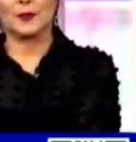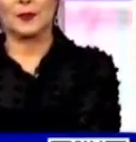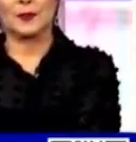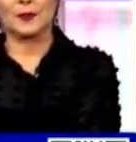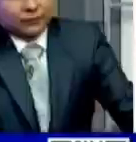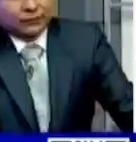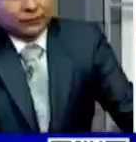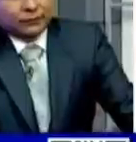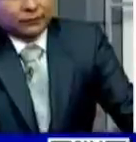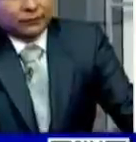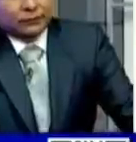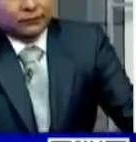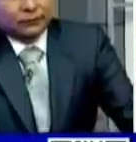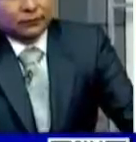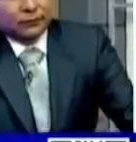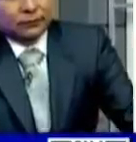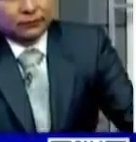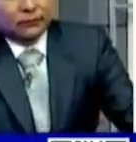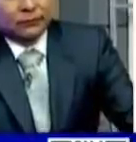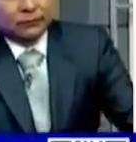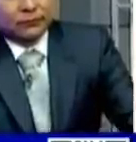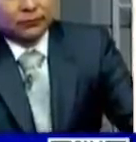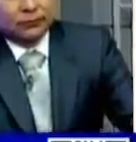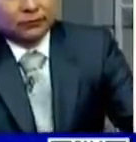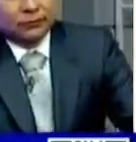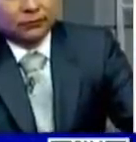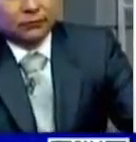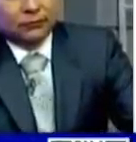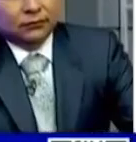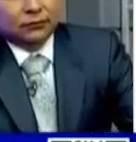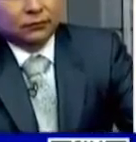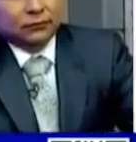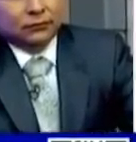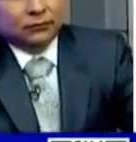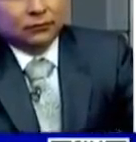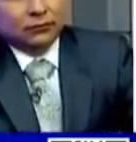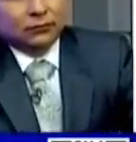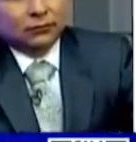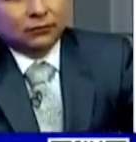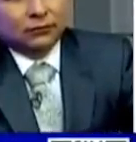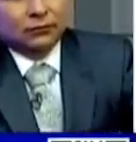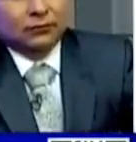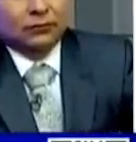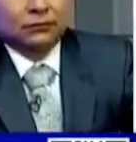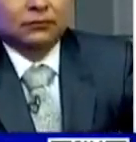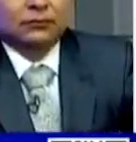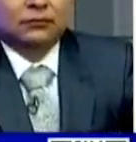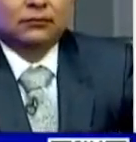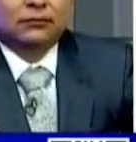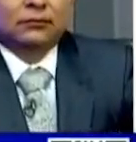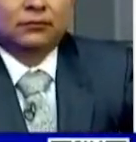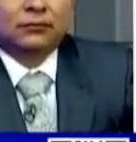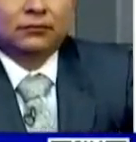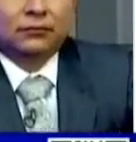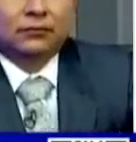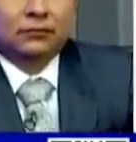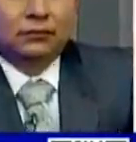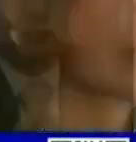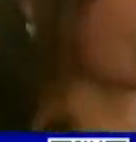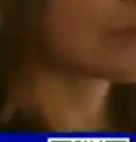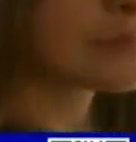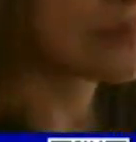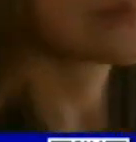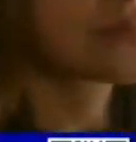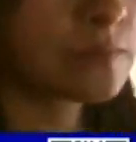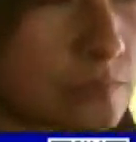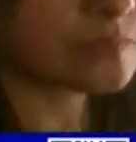se puede claro siempre hay que tratar de ayudarla no había pasado no pero tengo una madre y